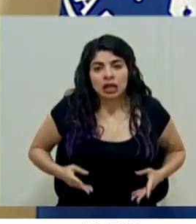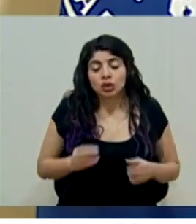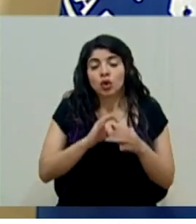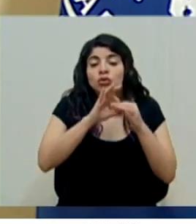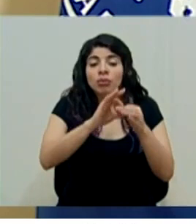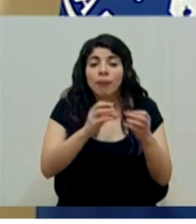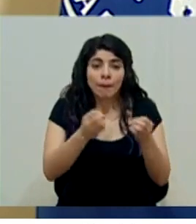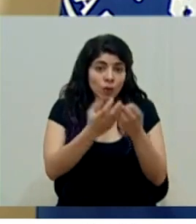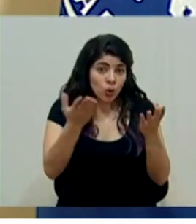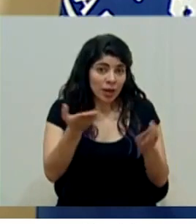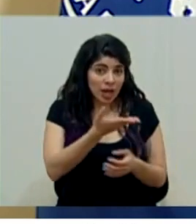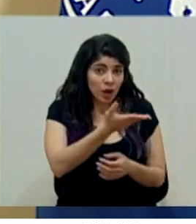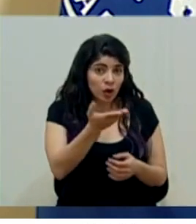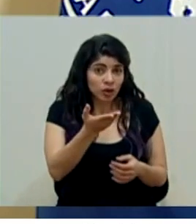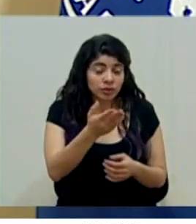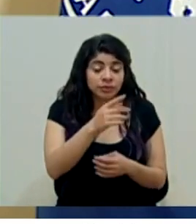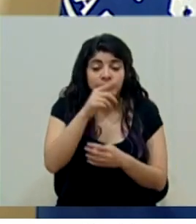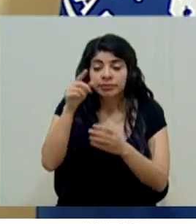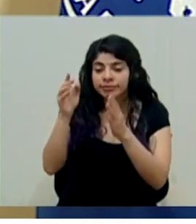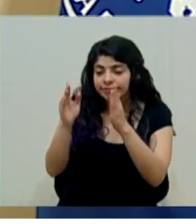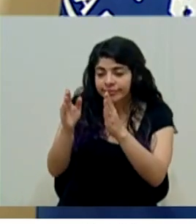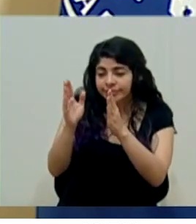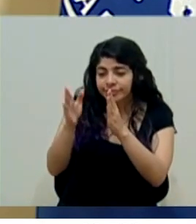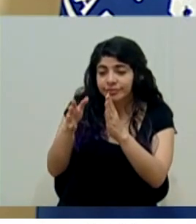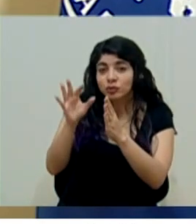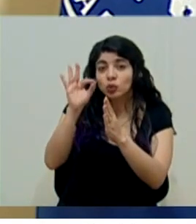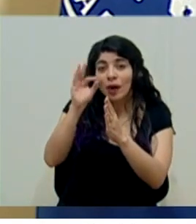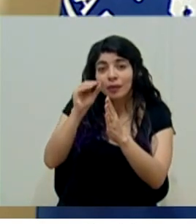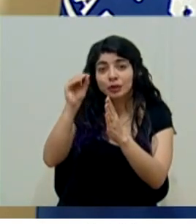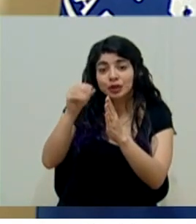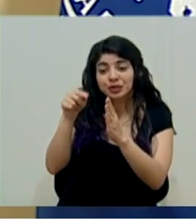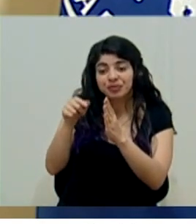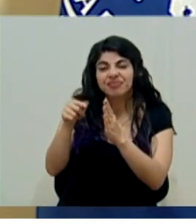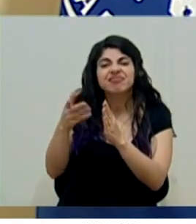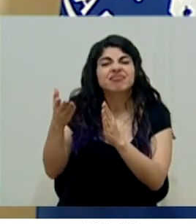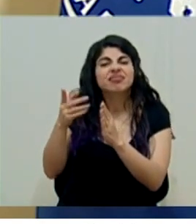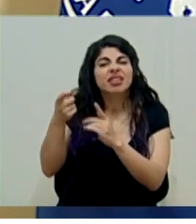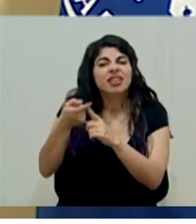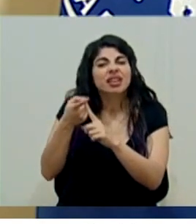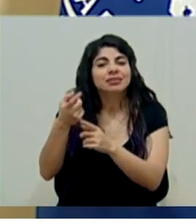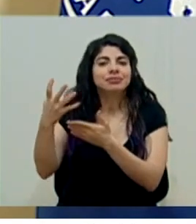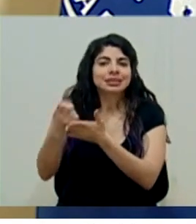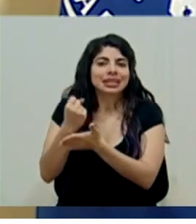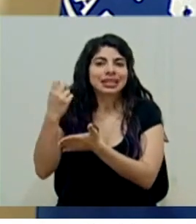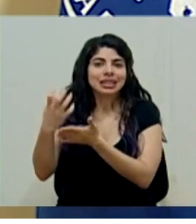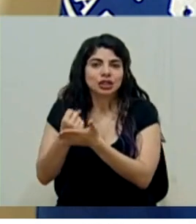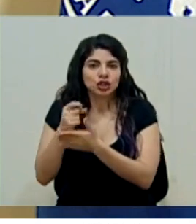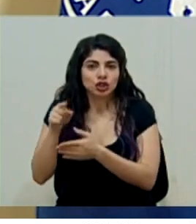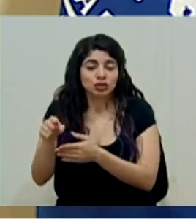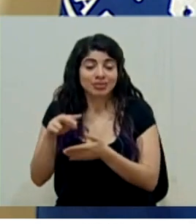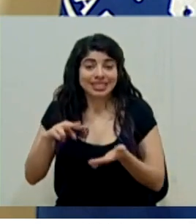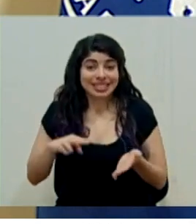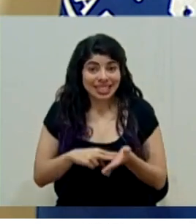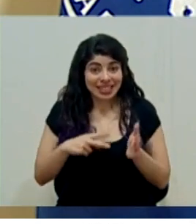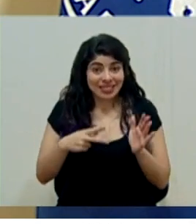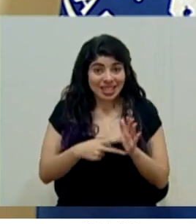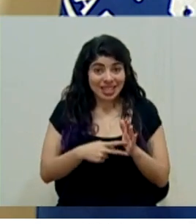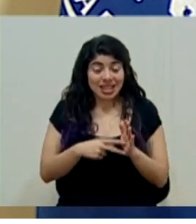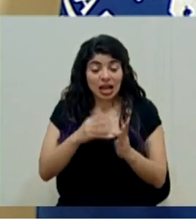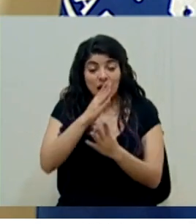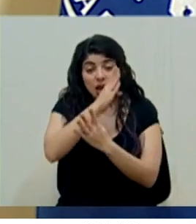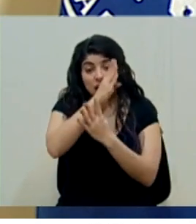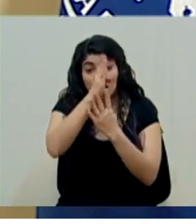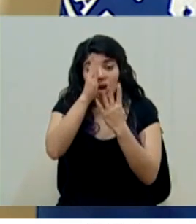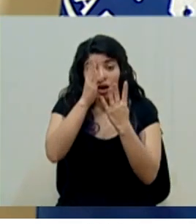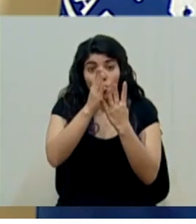al sector público, y el otro 9 viene de la parte de ingresos. Es decir, al año